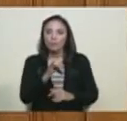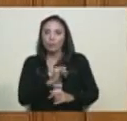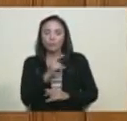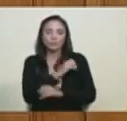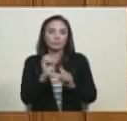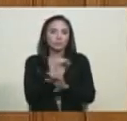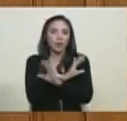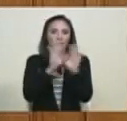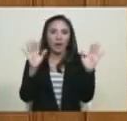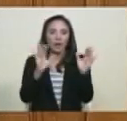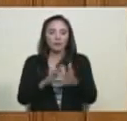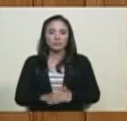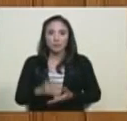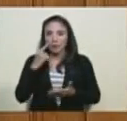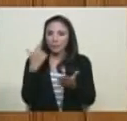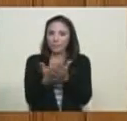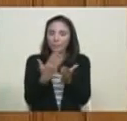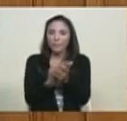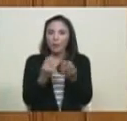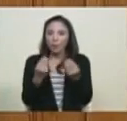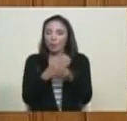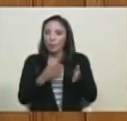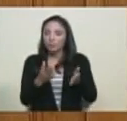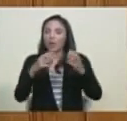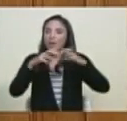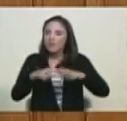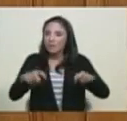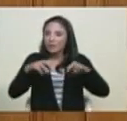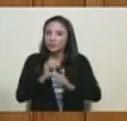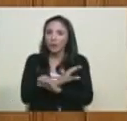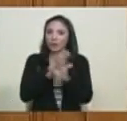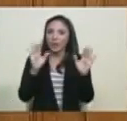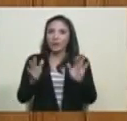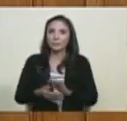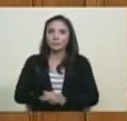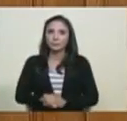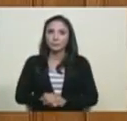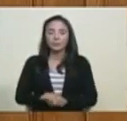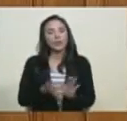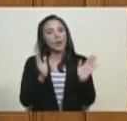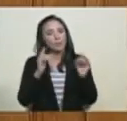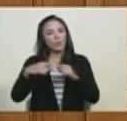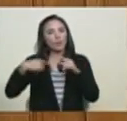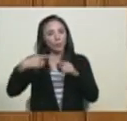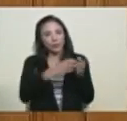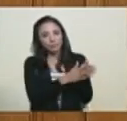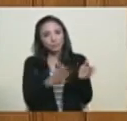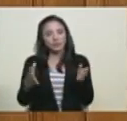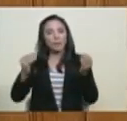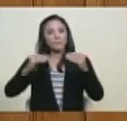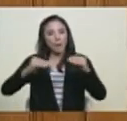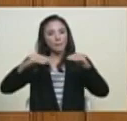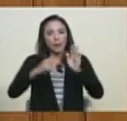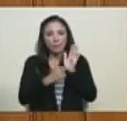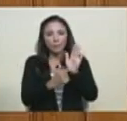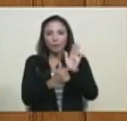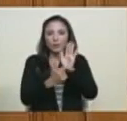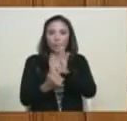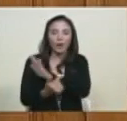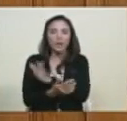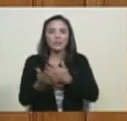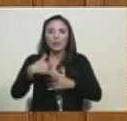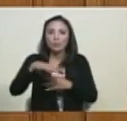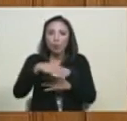información de hasta dónde hemos avanzado en las investigaciones. Pero en los próximos días seguiremos dando a conocer